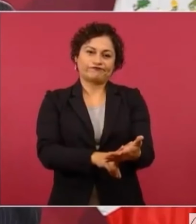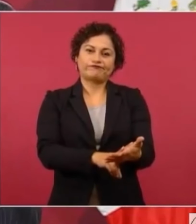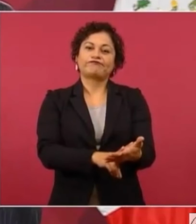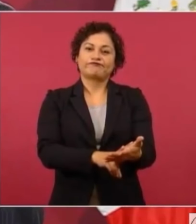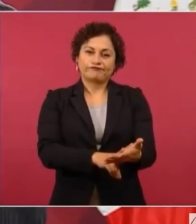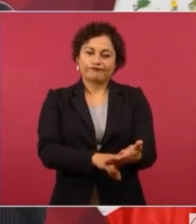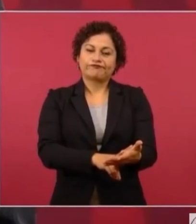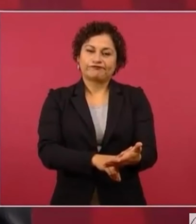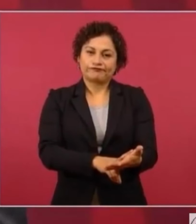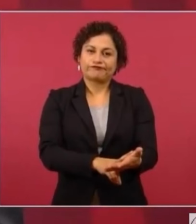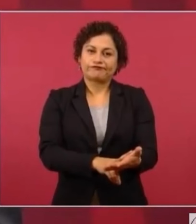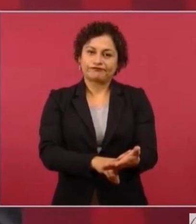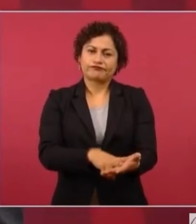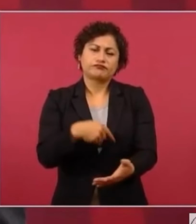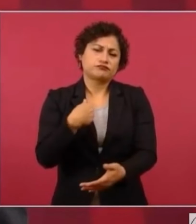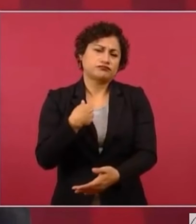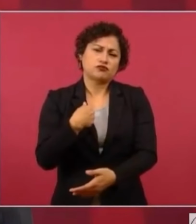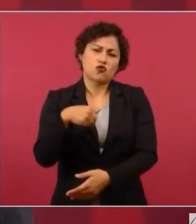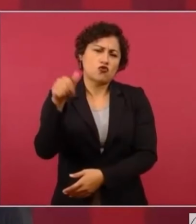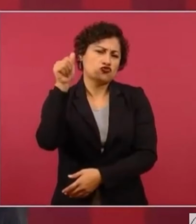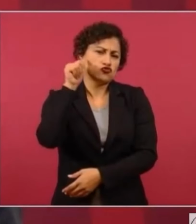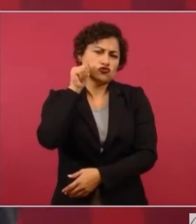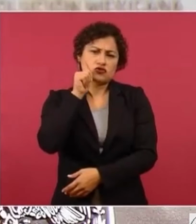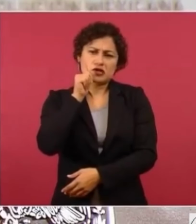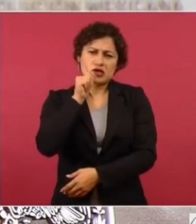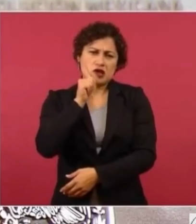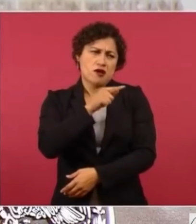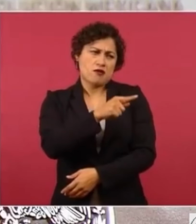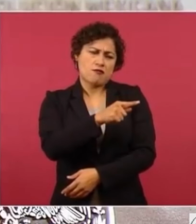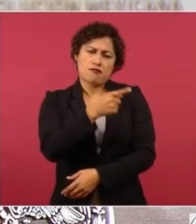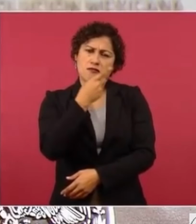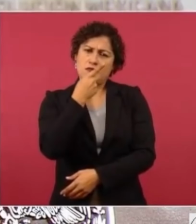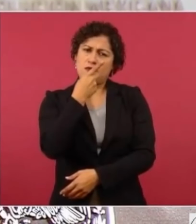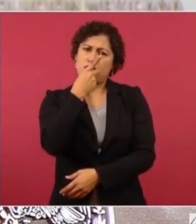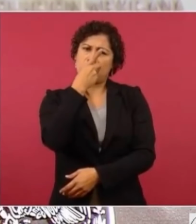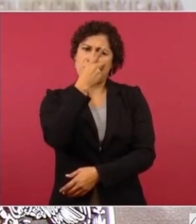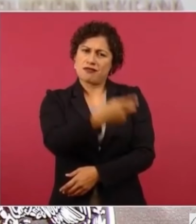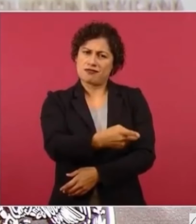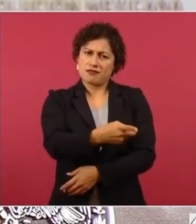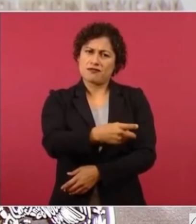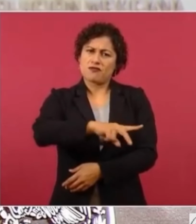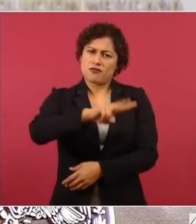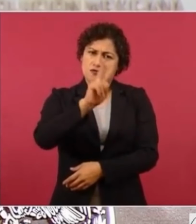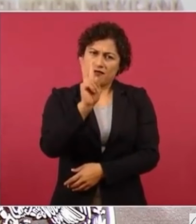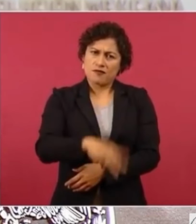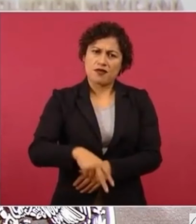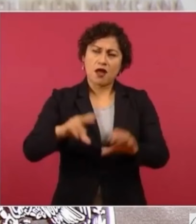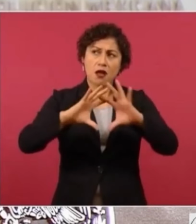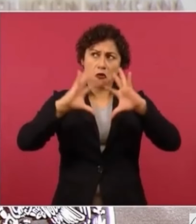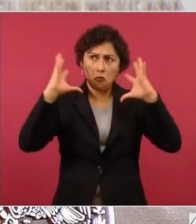como siempre lo hemos dicho, es de los pueblos con menos analfabetismo en el mundo.